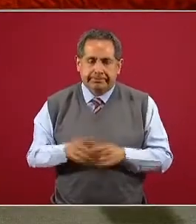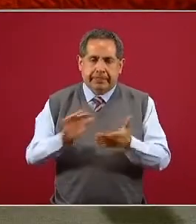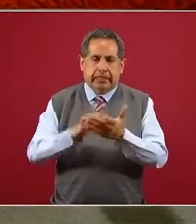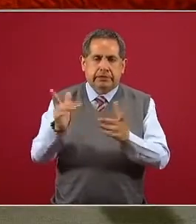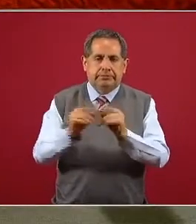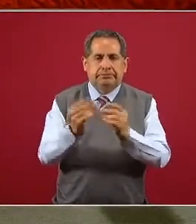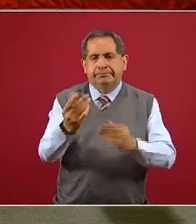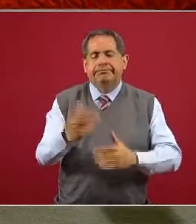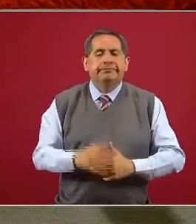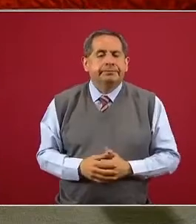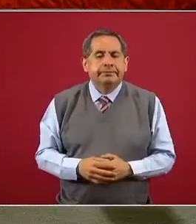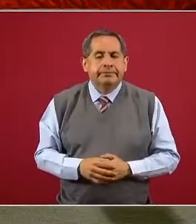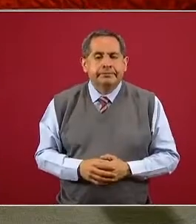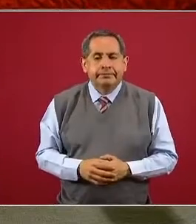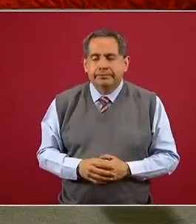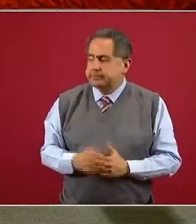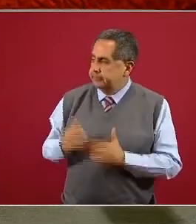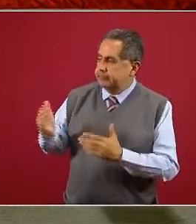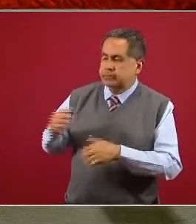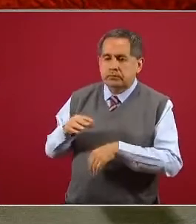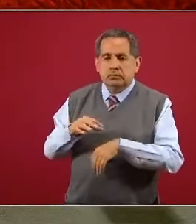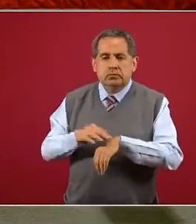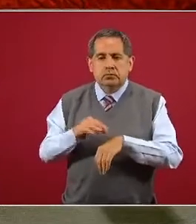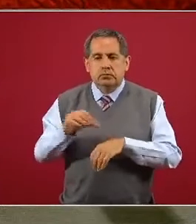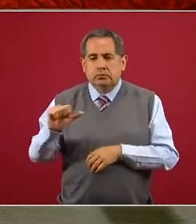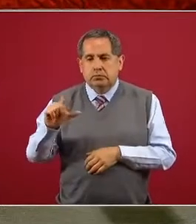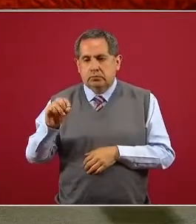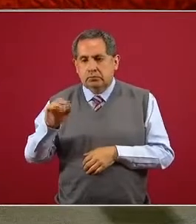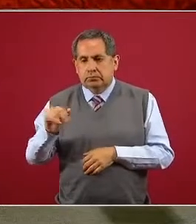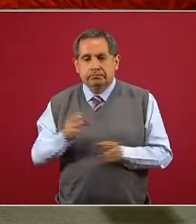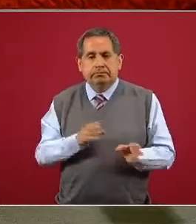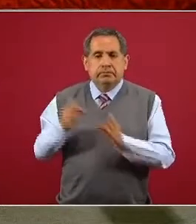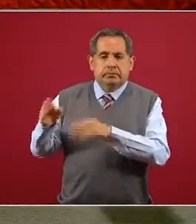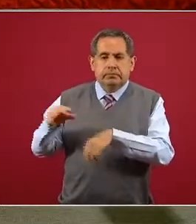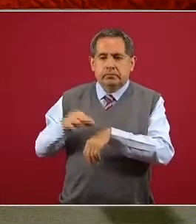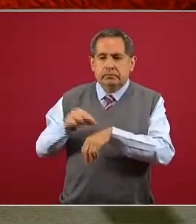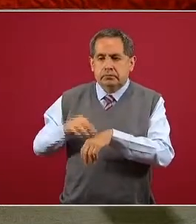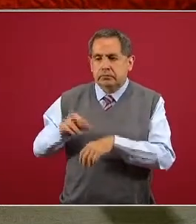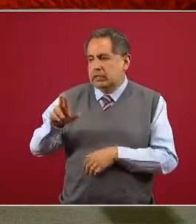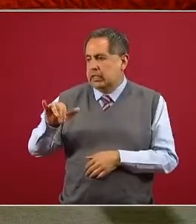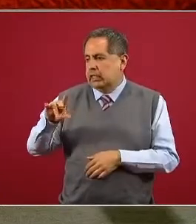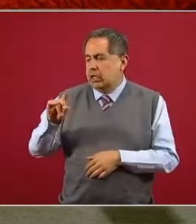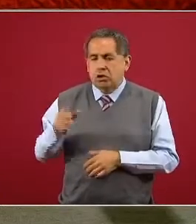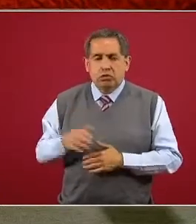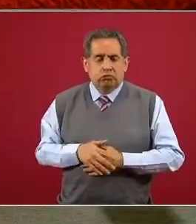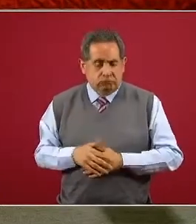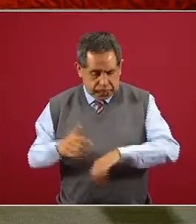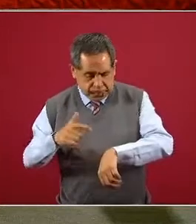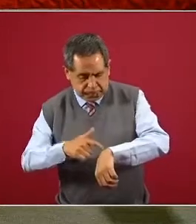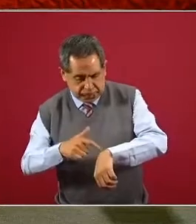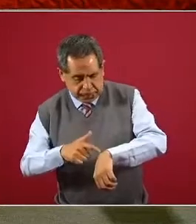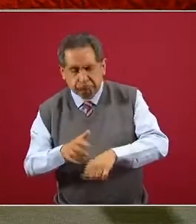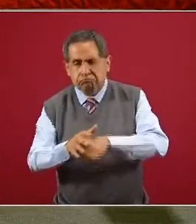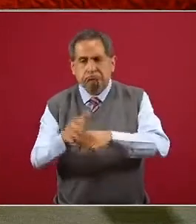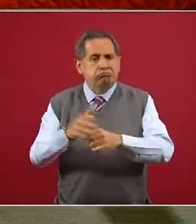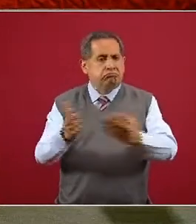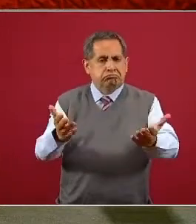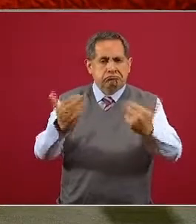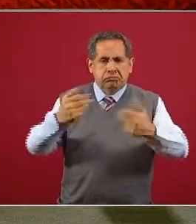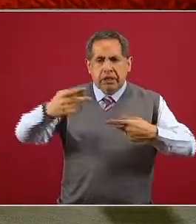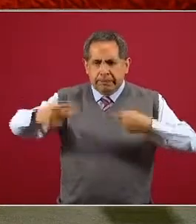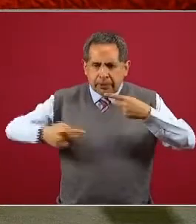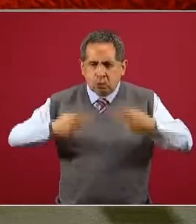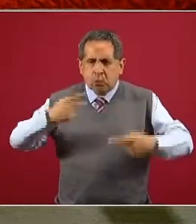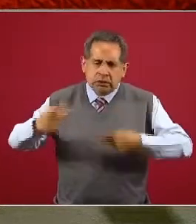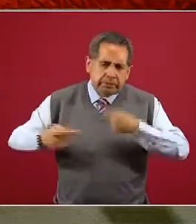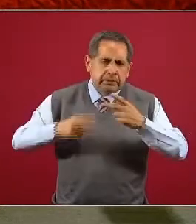Muy bien. Pues gracias, doctora Lomía, doctor Ricardo Cortés. Tenemos tiempo, vamos a abrir a preguntas